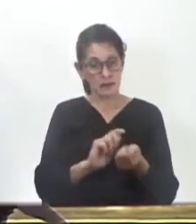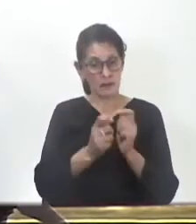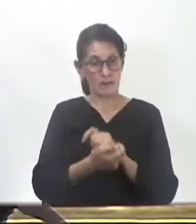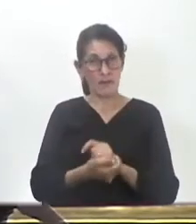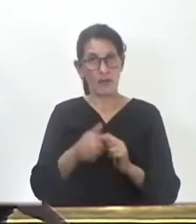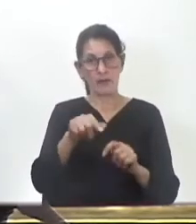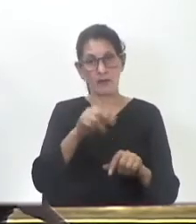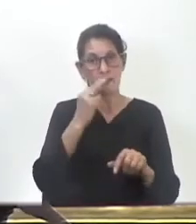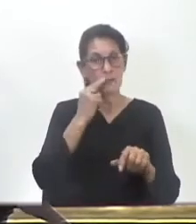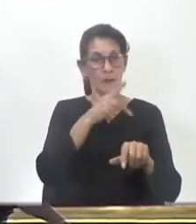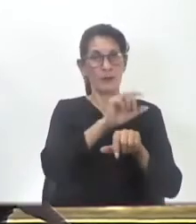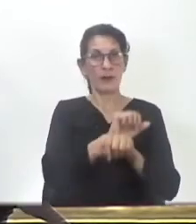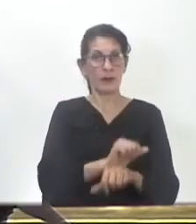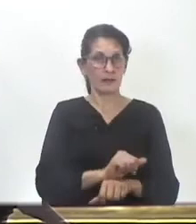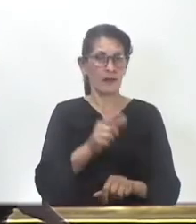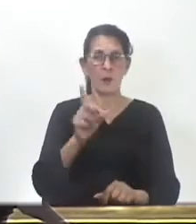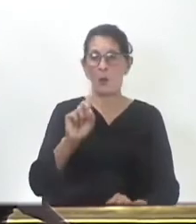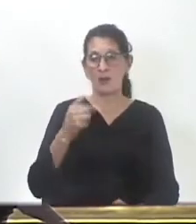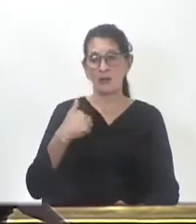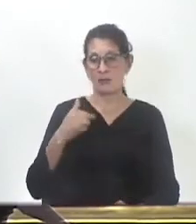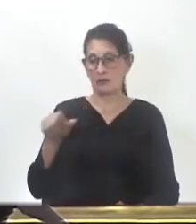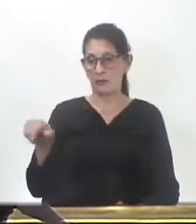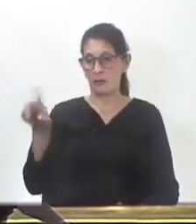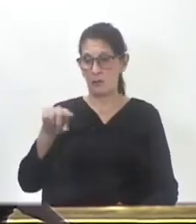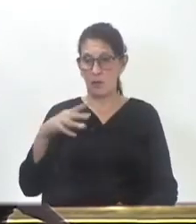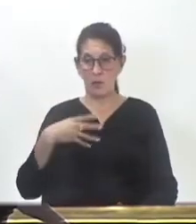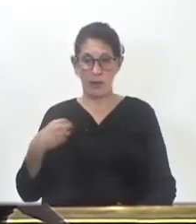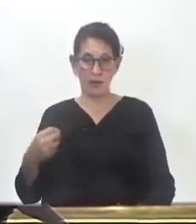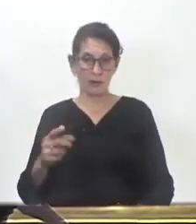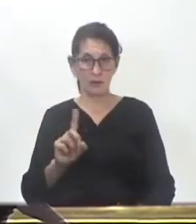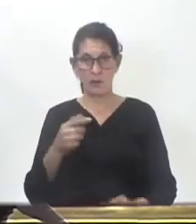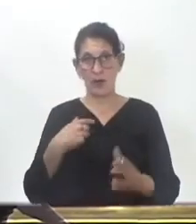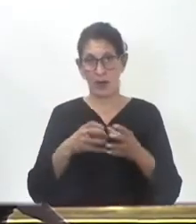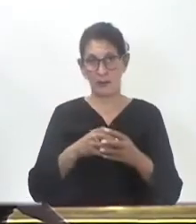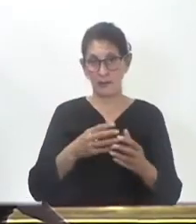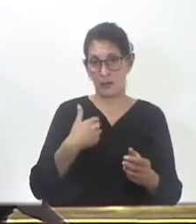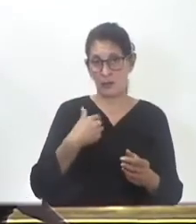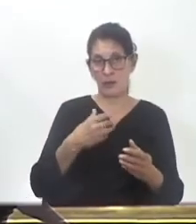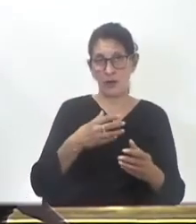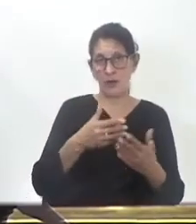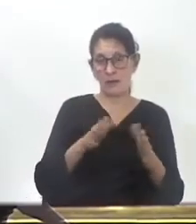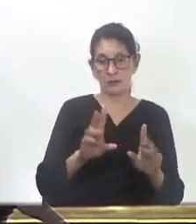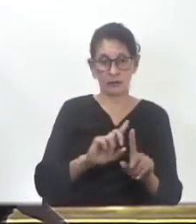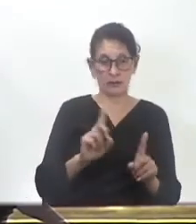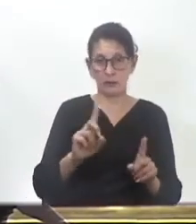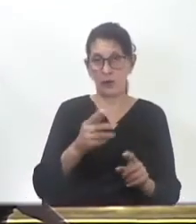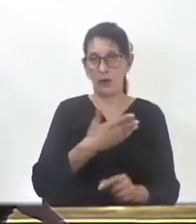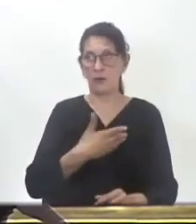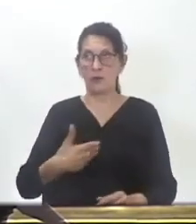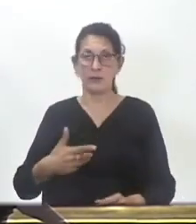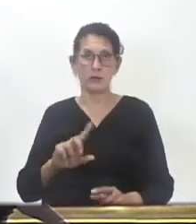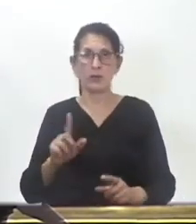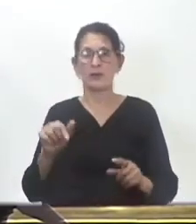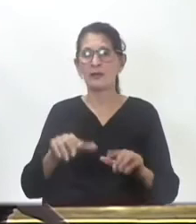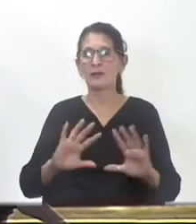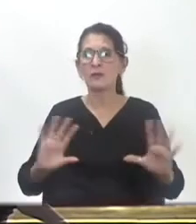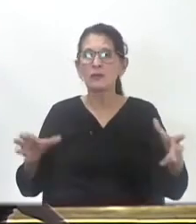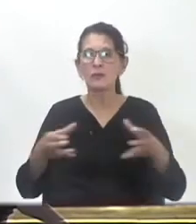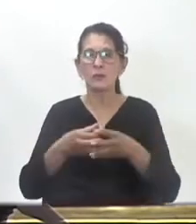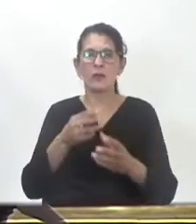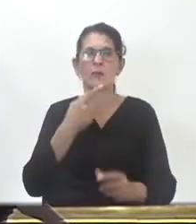penitenciario, no lo va a hacer el Partido Nacional, no lo va a hacer Cabildo Abierto, no lo va a hacer la coalición de gobierno. Esto tiene que ser una política de